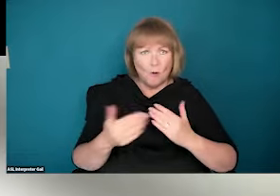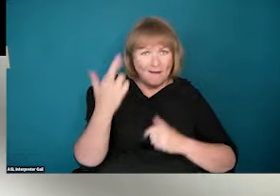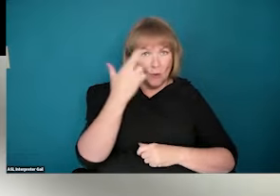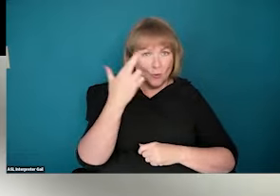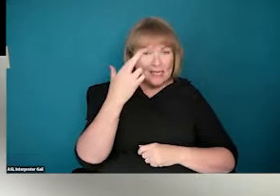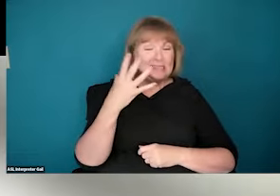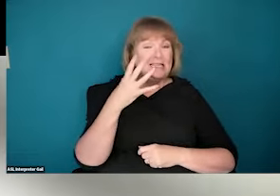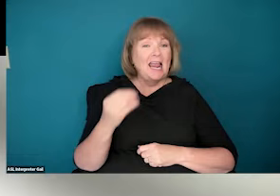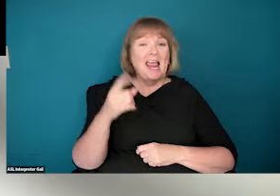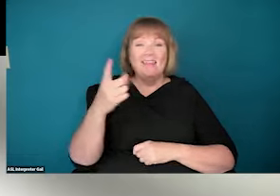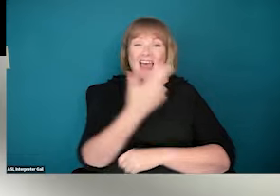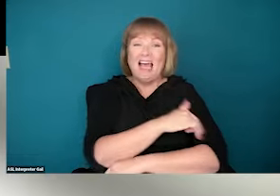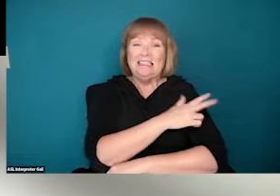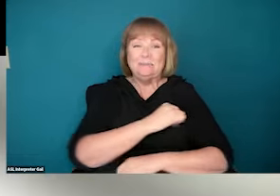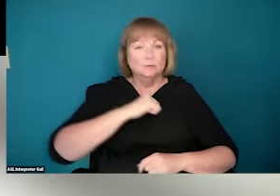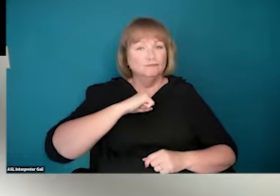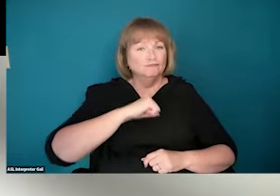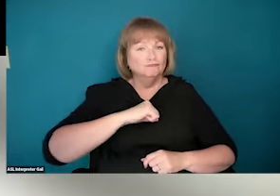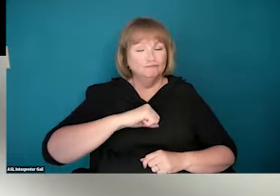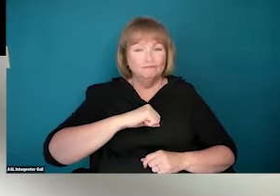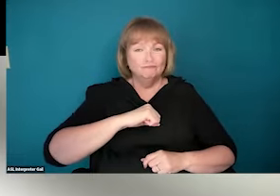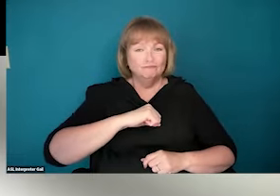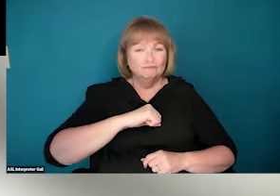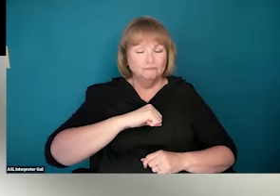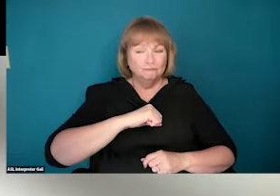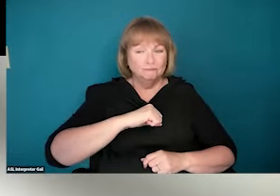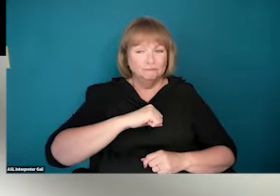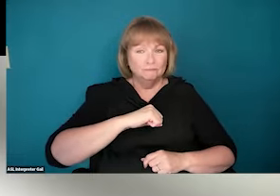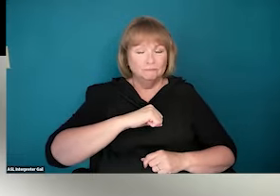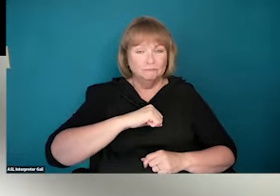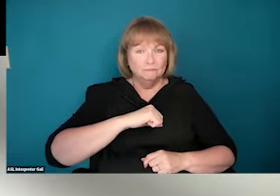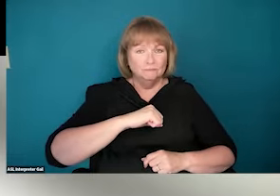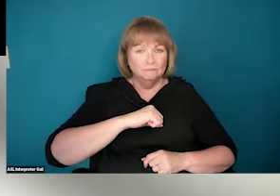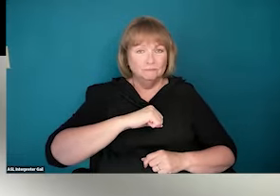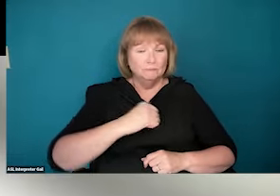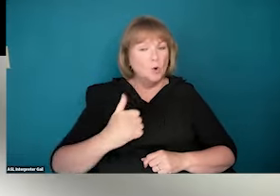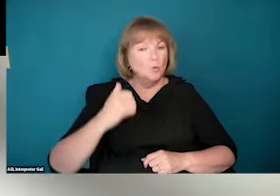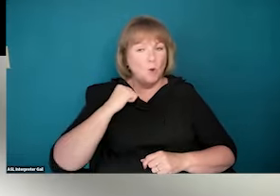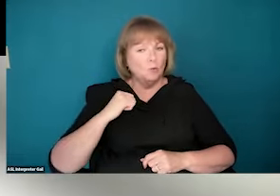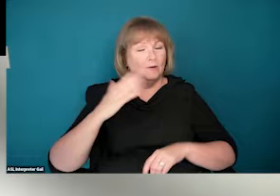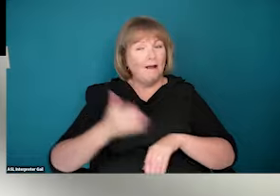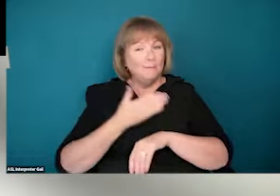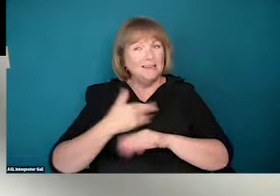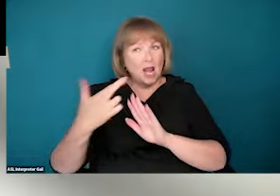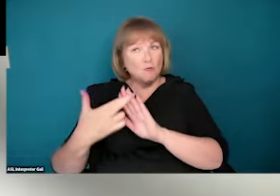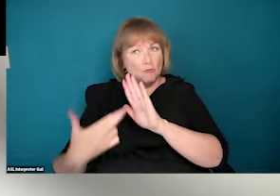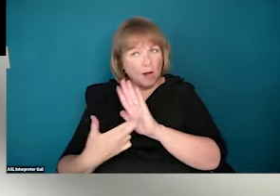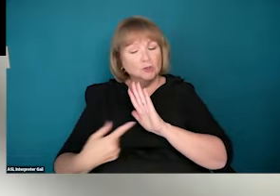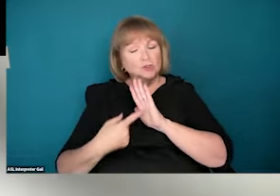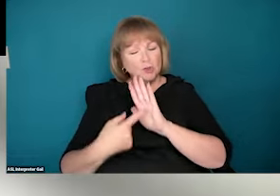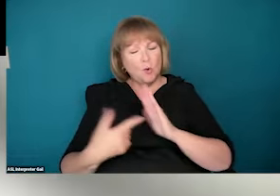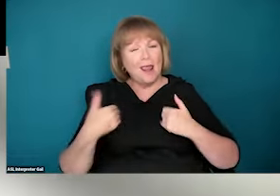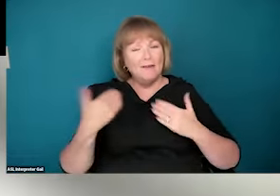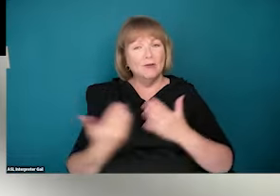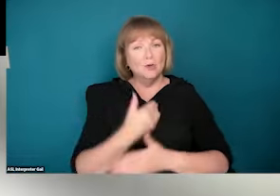actualizar un poder abogado y un hospital se resiste a actualizarlo. A actualizar